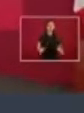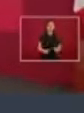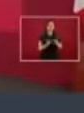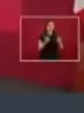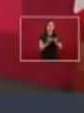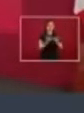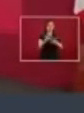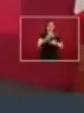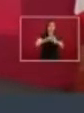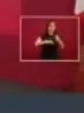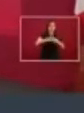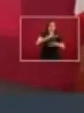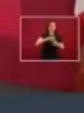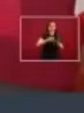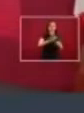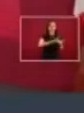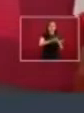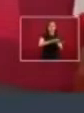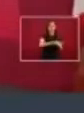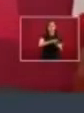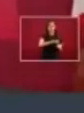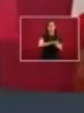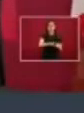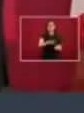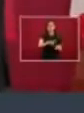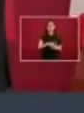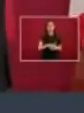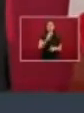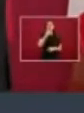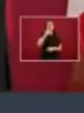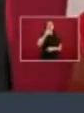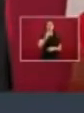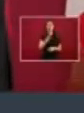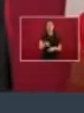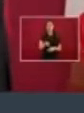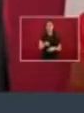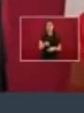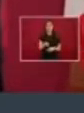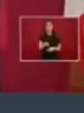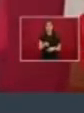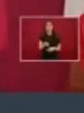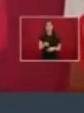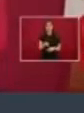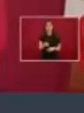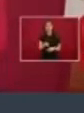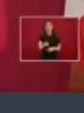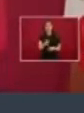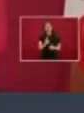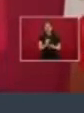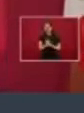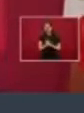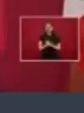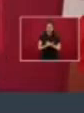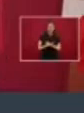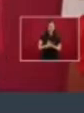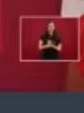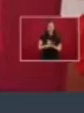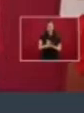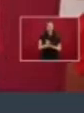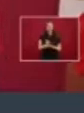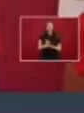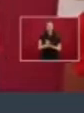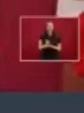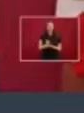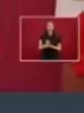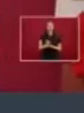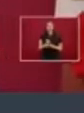¿qué cosas podría abastecer el sector privado nacional en este contexto para minimizar la pérdida de empleos? Por poner una cosa muy